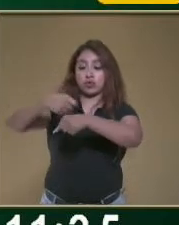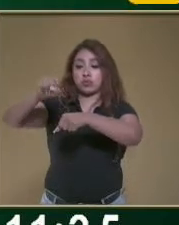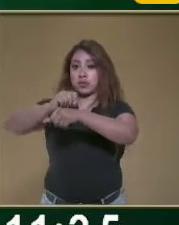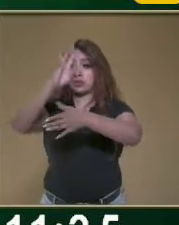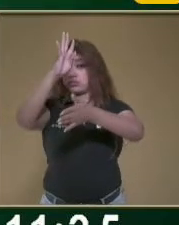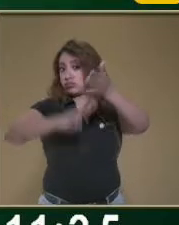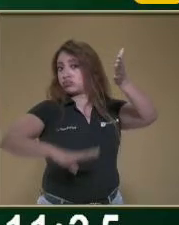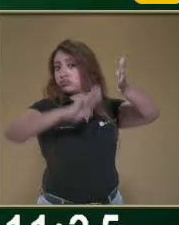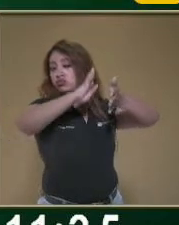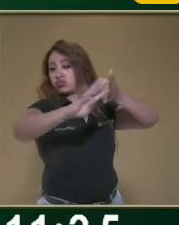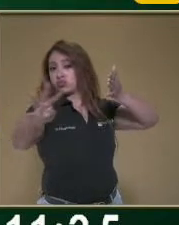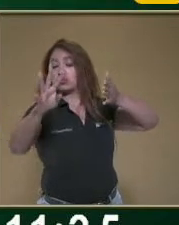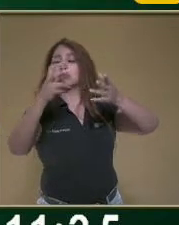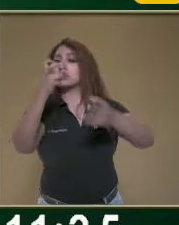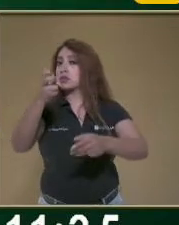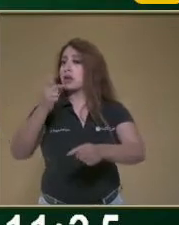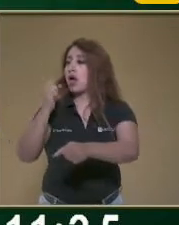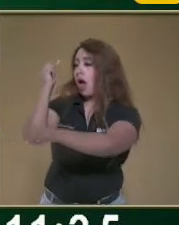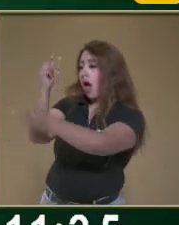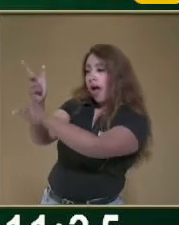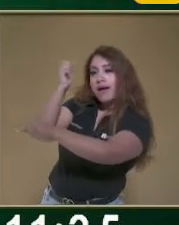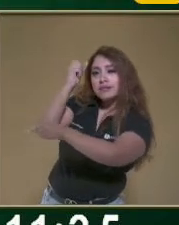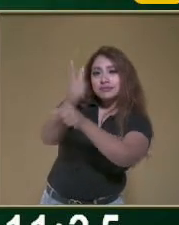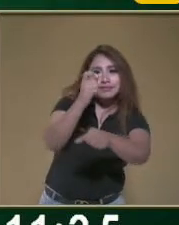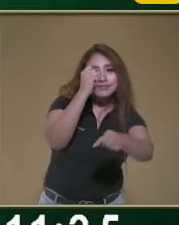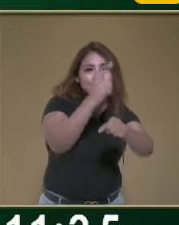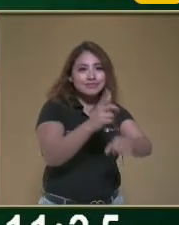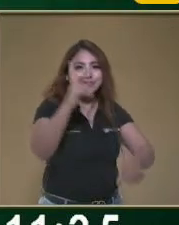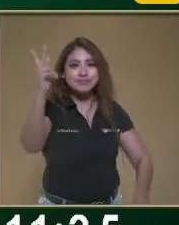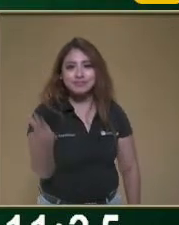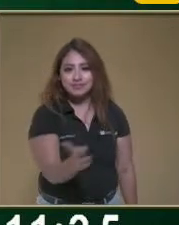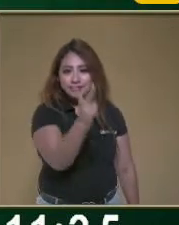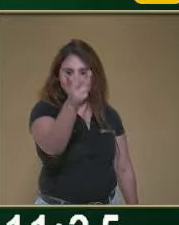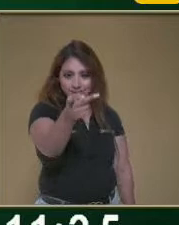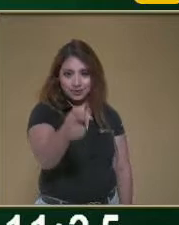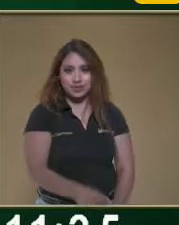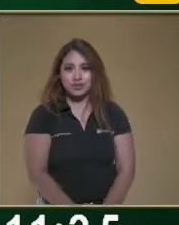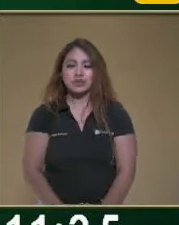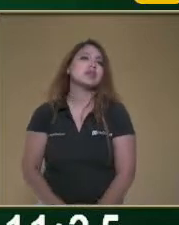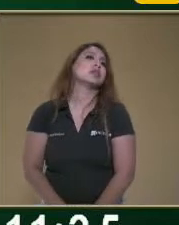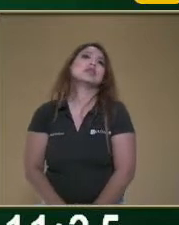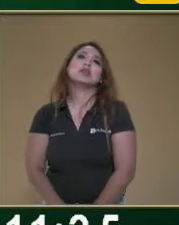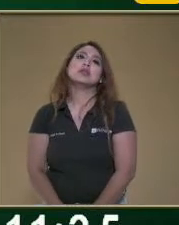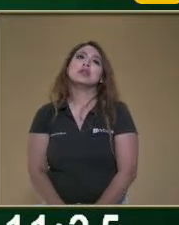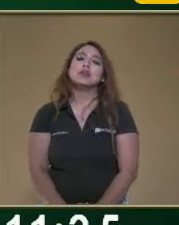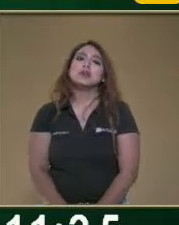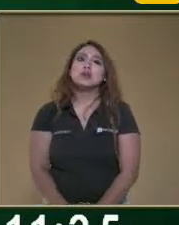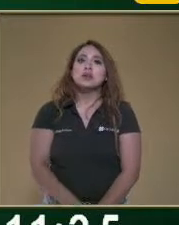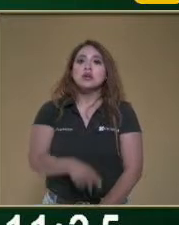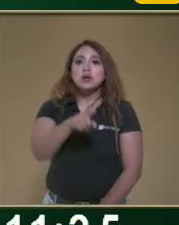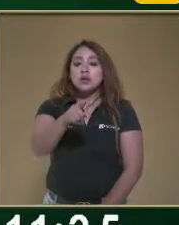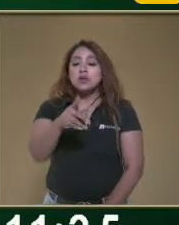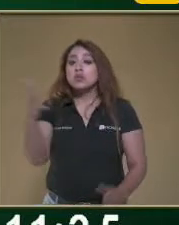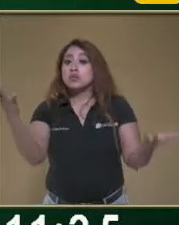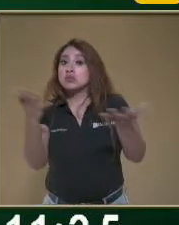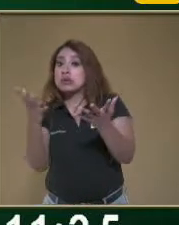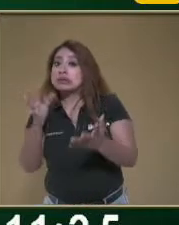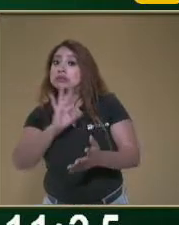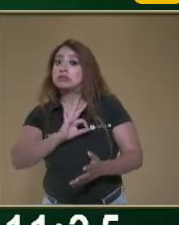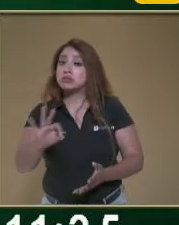permite identificar estas preguntas que te estamos realizando. Hay que colocarlos, quizás ya lo